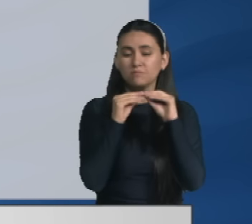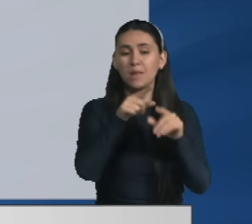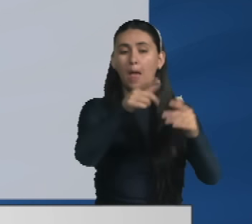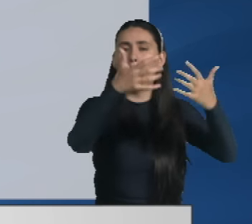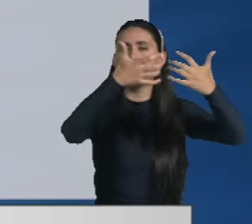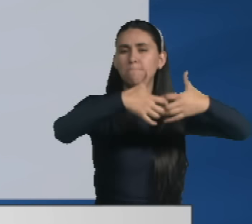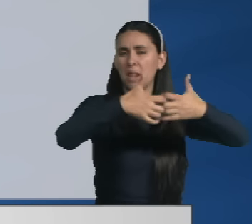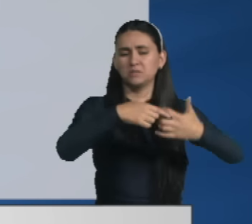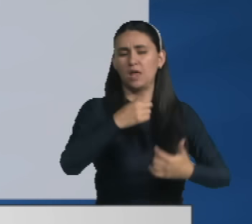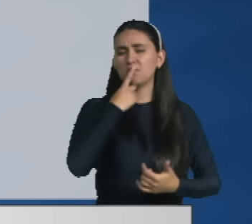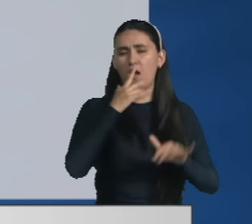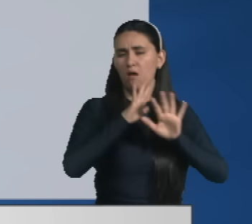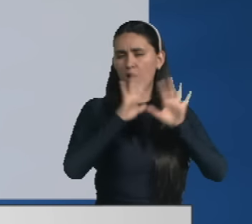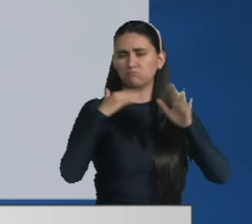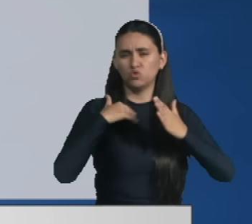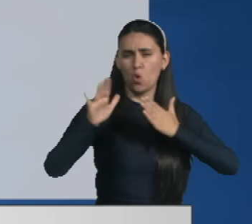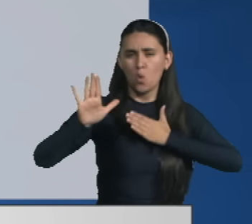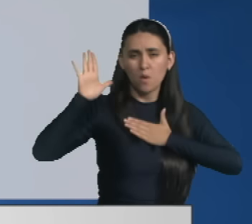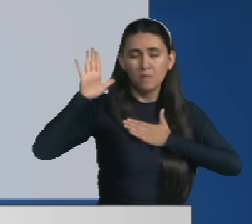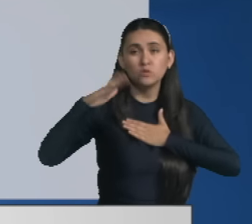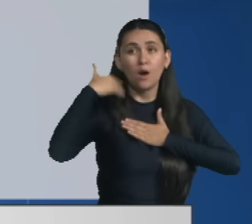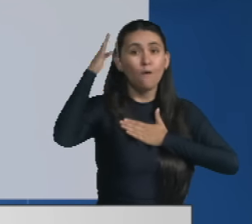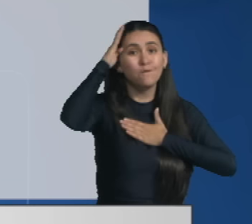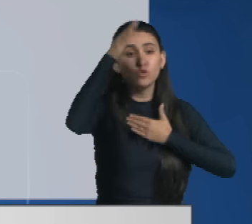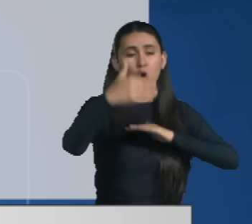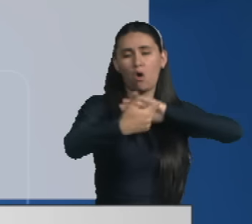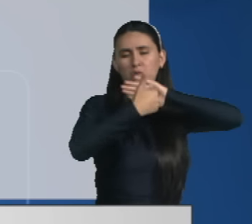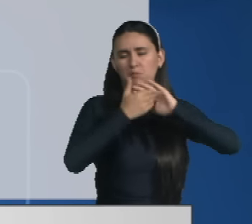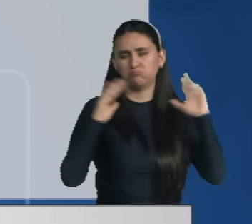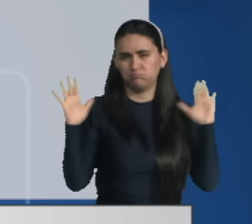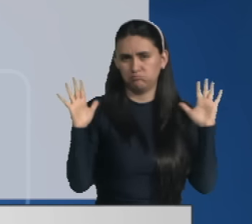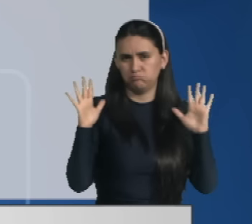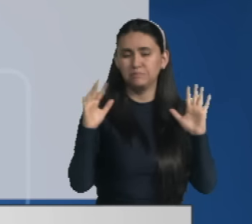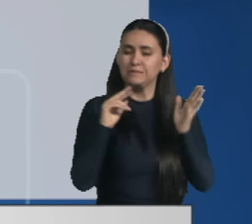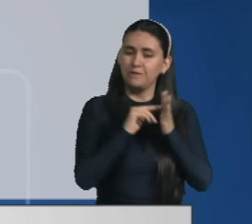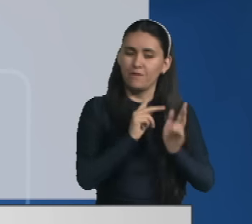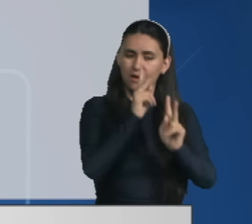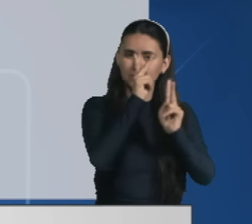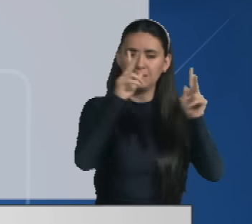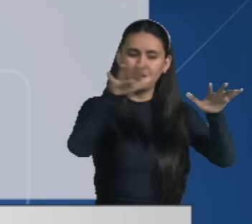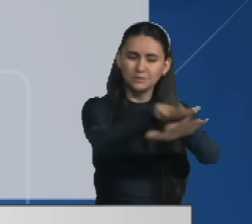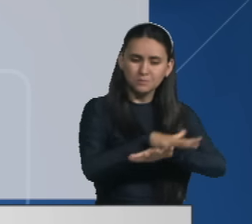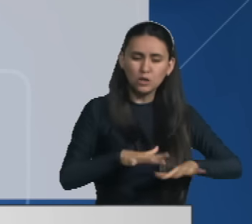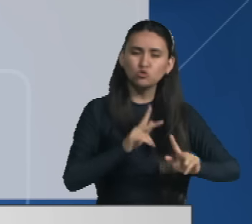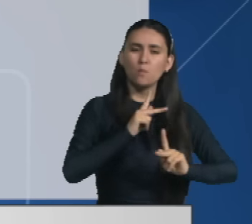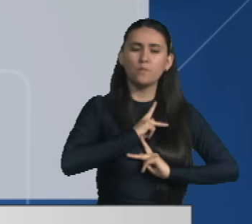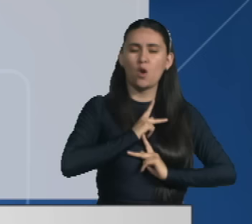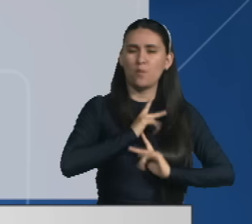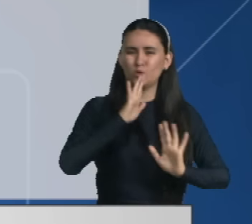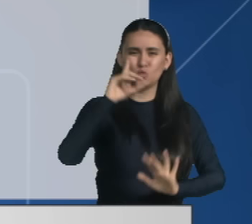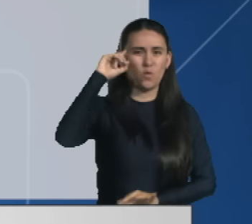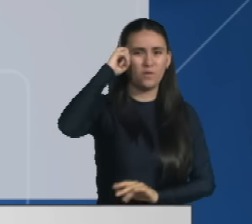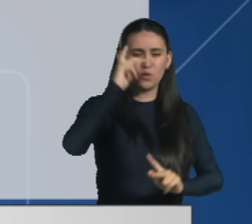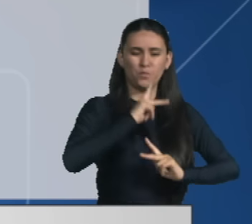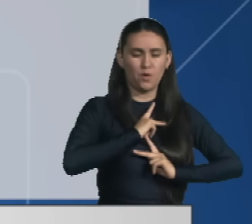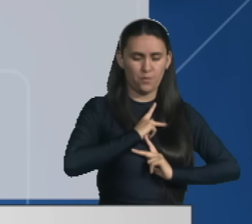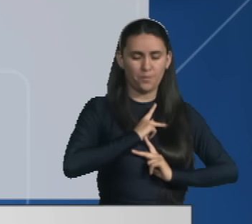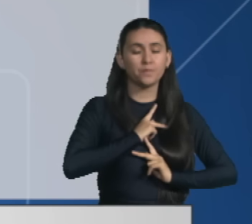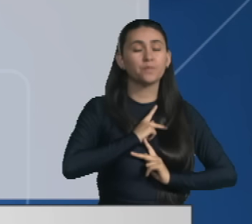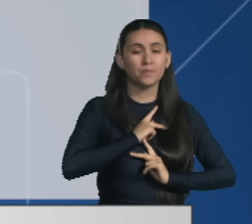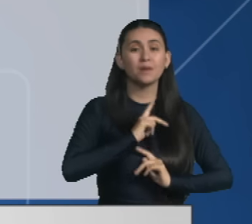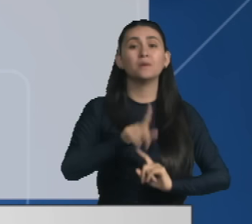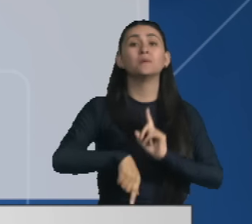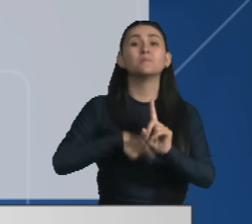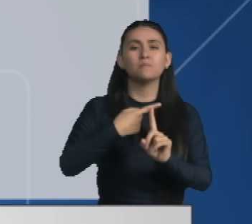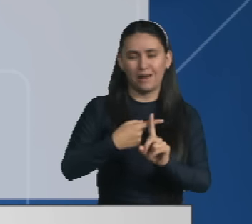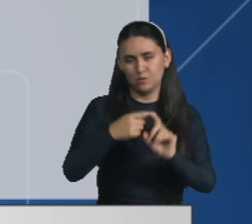a cualquier reclamación posterior, con lo cual se hace pues una defensa del patrimonio público del distrito y se posibilita el